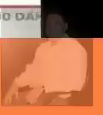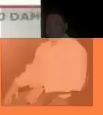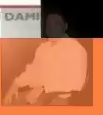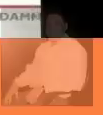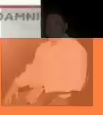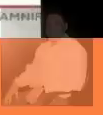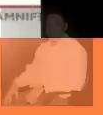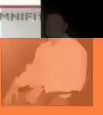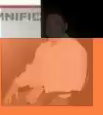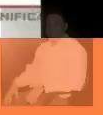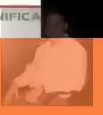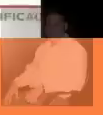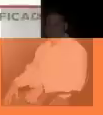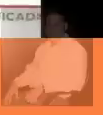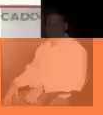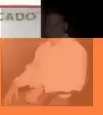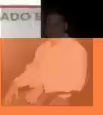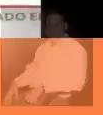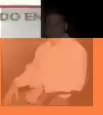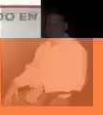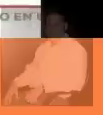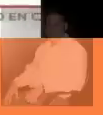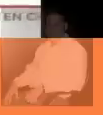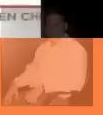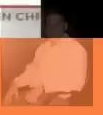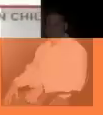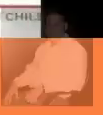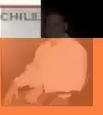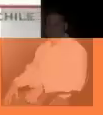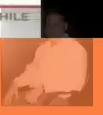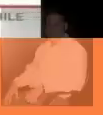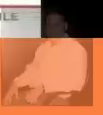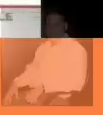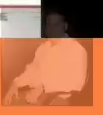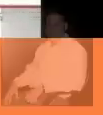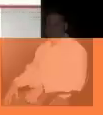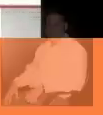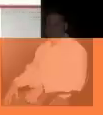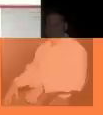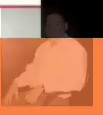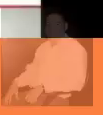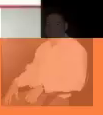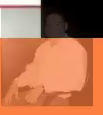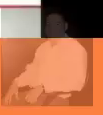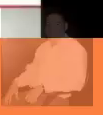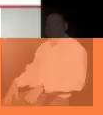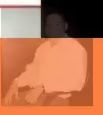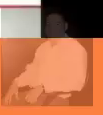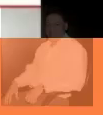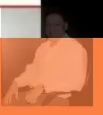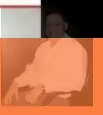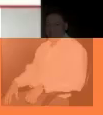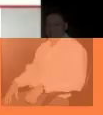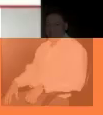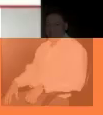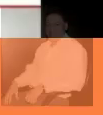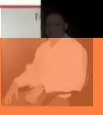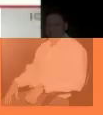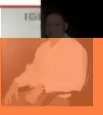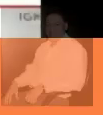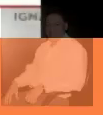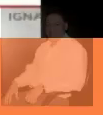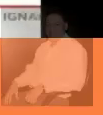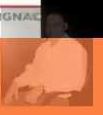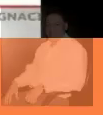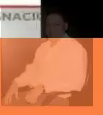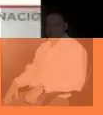elecciones parlamentarias. Elecciones parlamentarias, esto es rápido, tiene que ser muy rápido también, muy